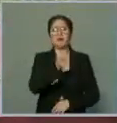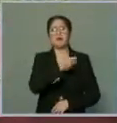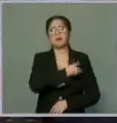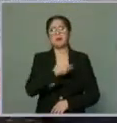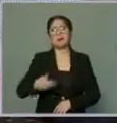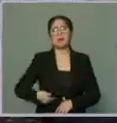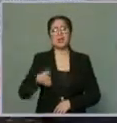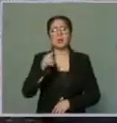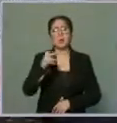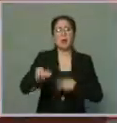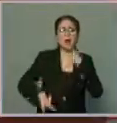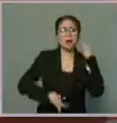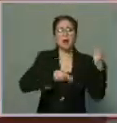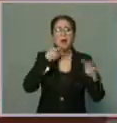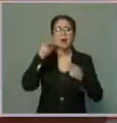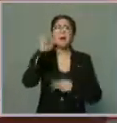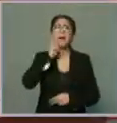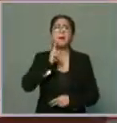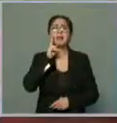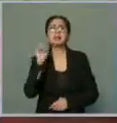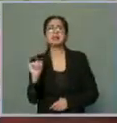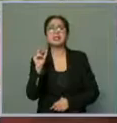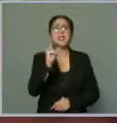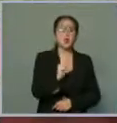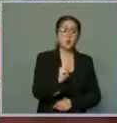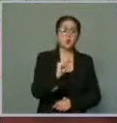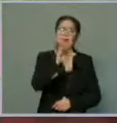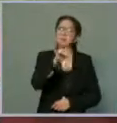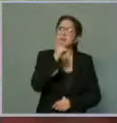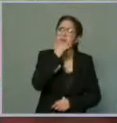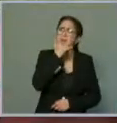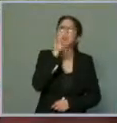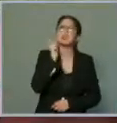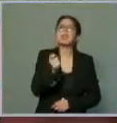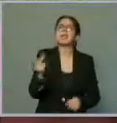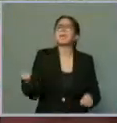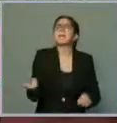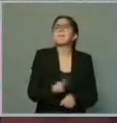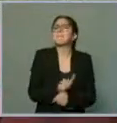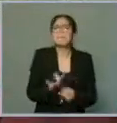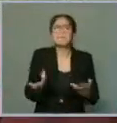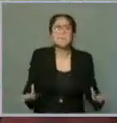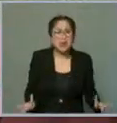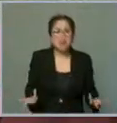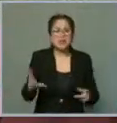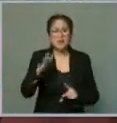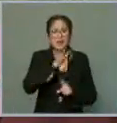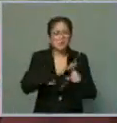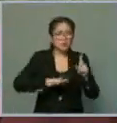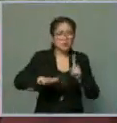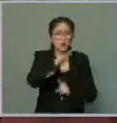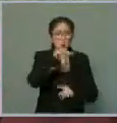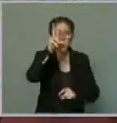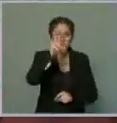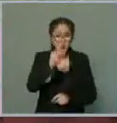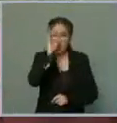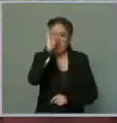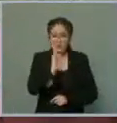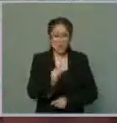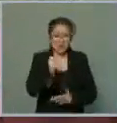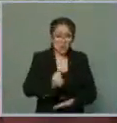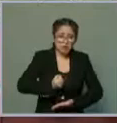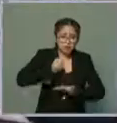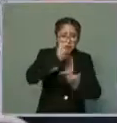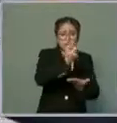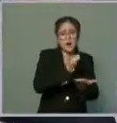en dónde cae la bolita. Oye, ¿y qué va a suceder entonces con esto si no se acepta el